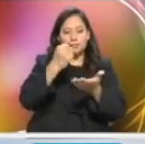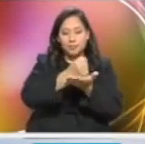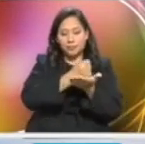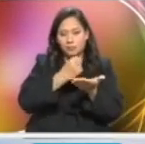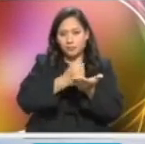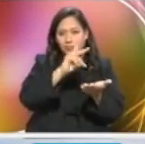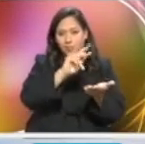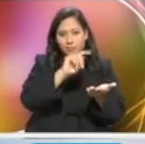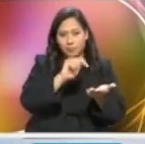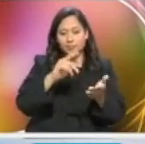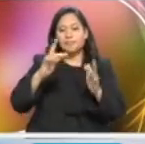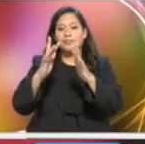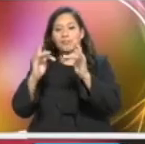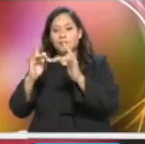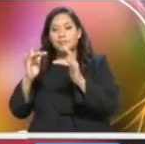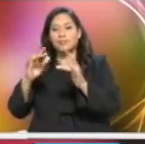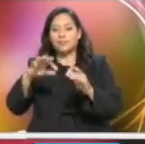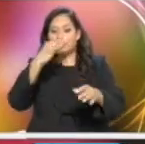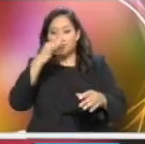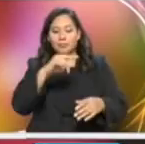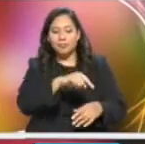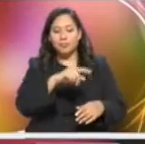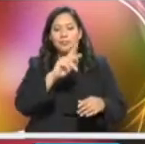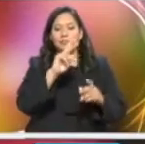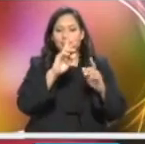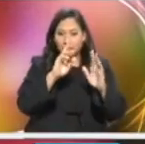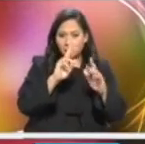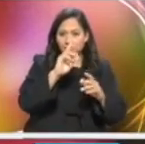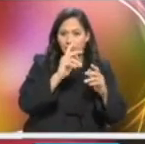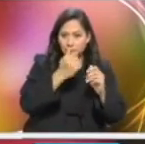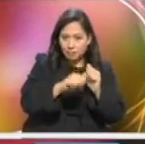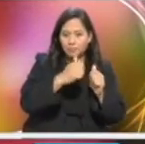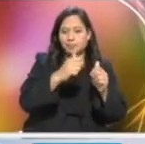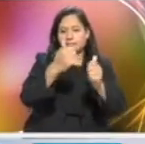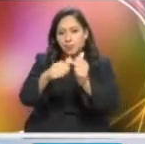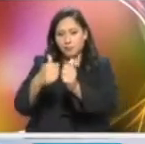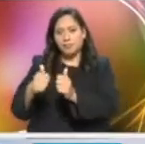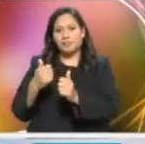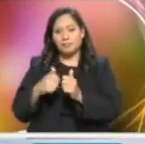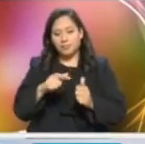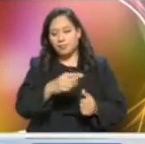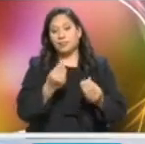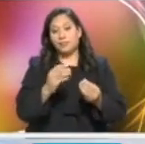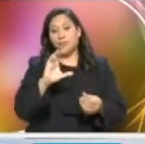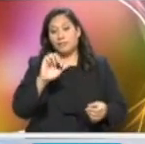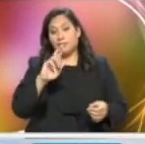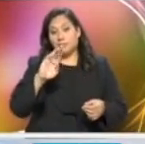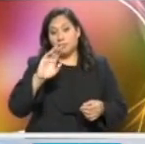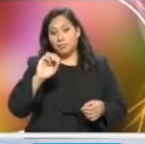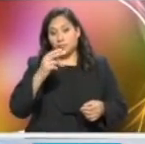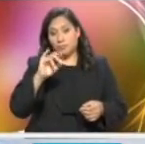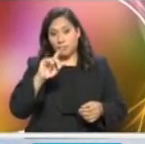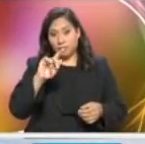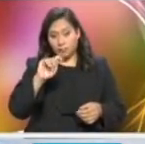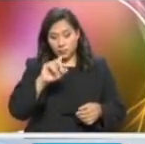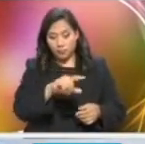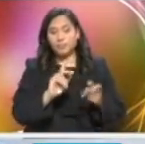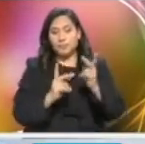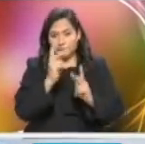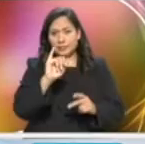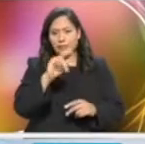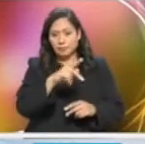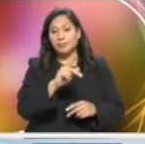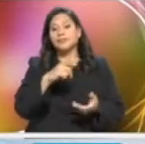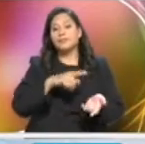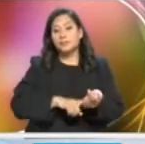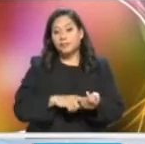papa y pasta. Papas a la francesa también. ¿No? Y entonces demasiado carbohidrato, aunque sean vegetales, son carbohidratos. Y